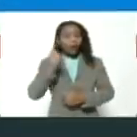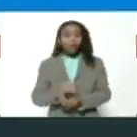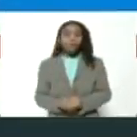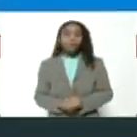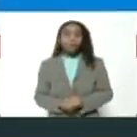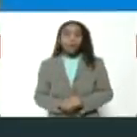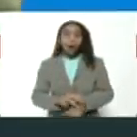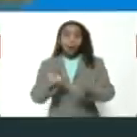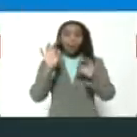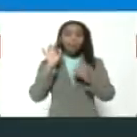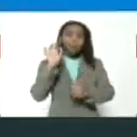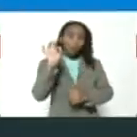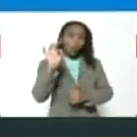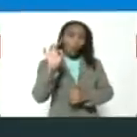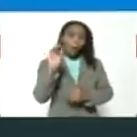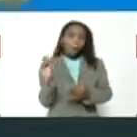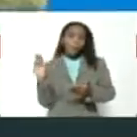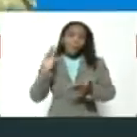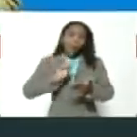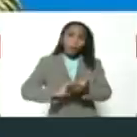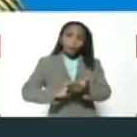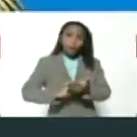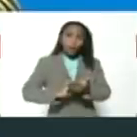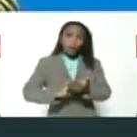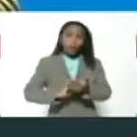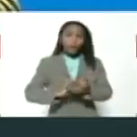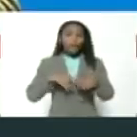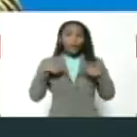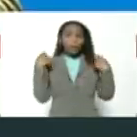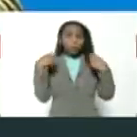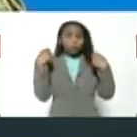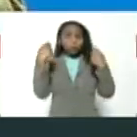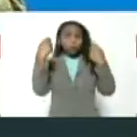el puntofijismo había establecido desde el populismo